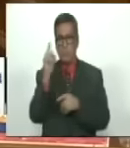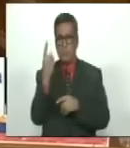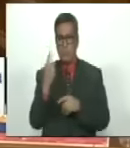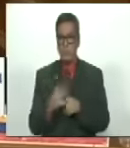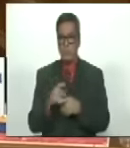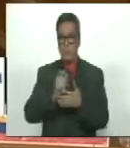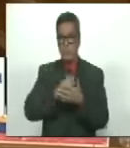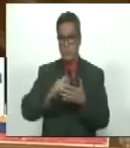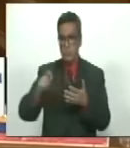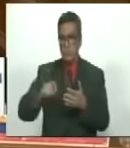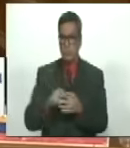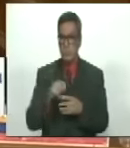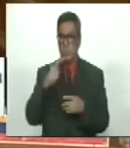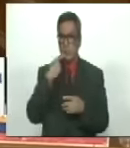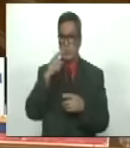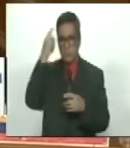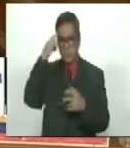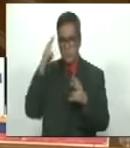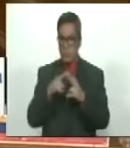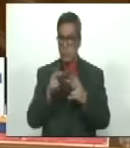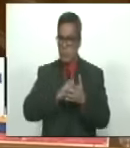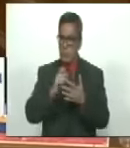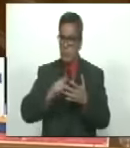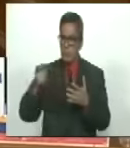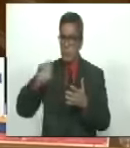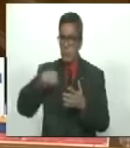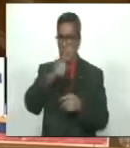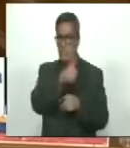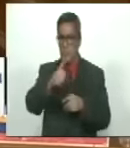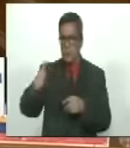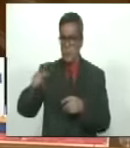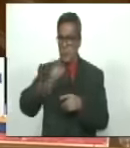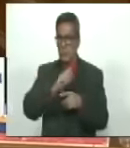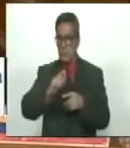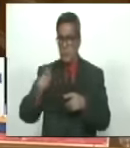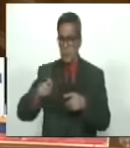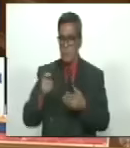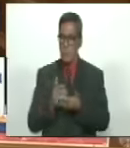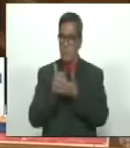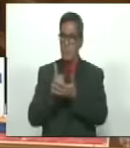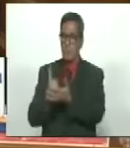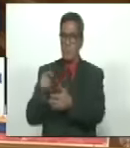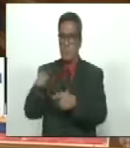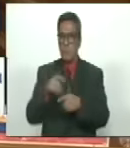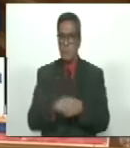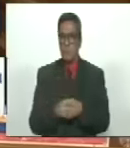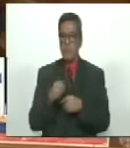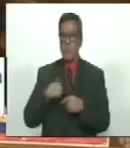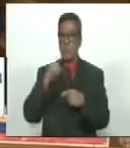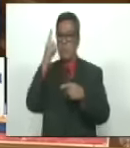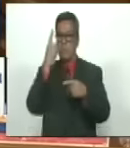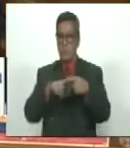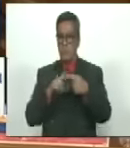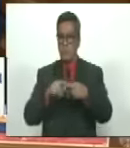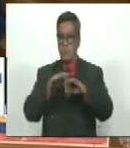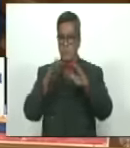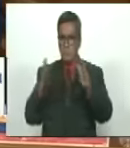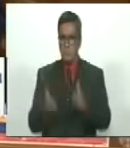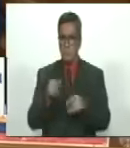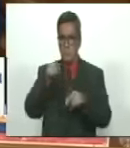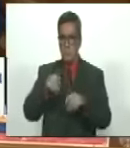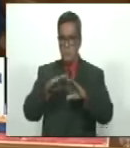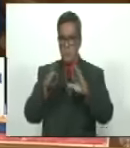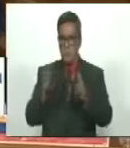un relator para que tome nota, y además va a tener cada uno un instrumento para sus aportes. Entonces, en la primera mesa, que va a estar aquí en